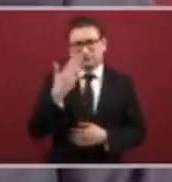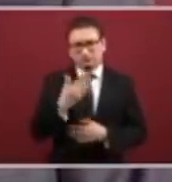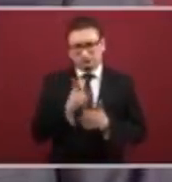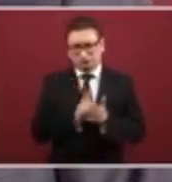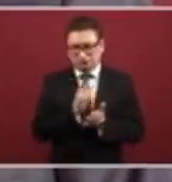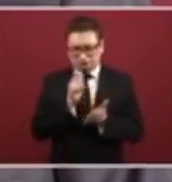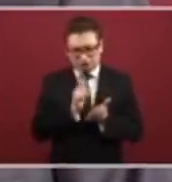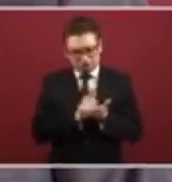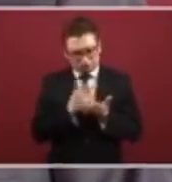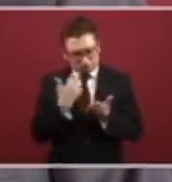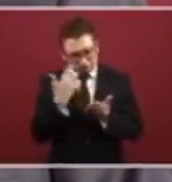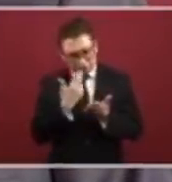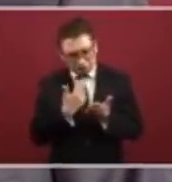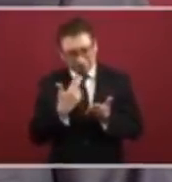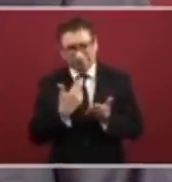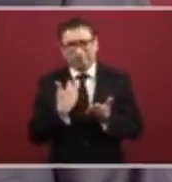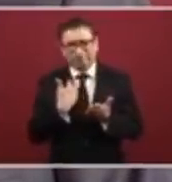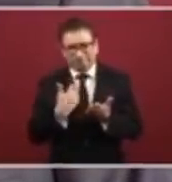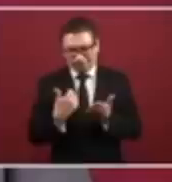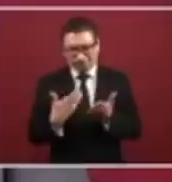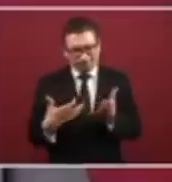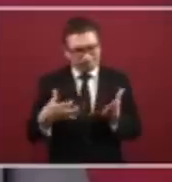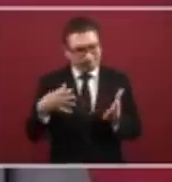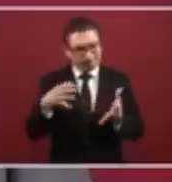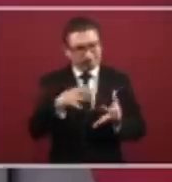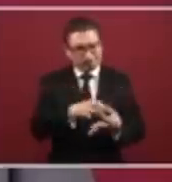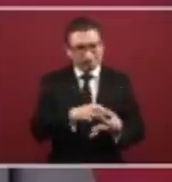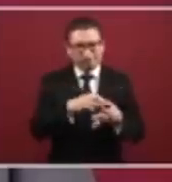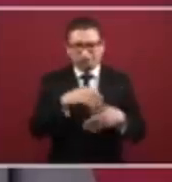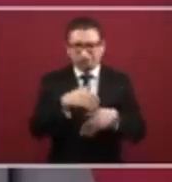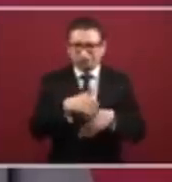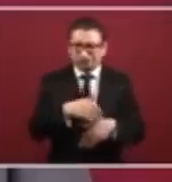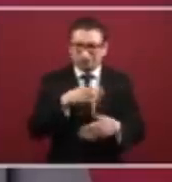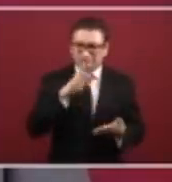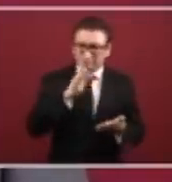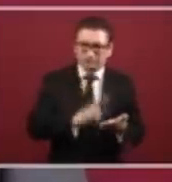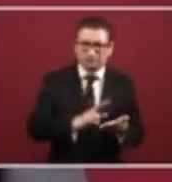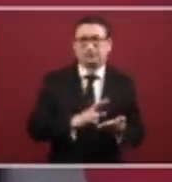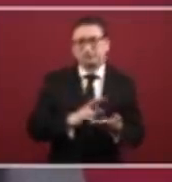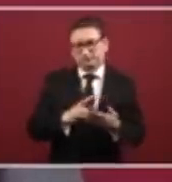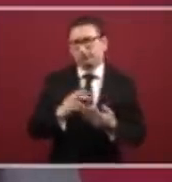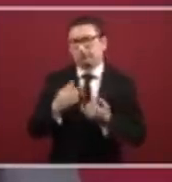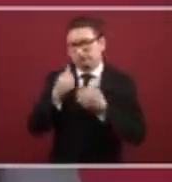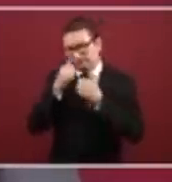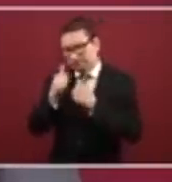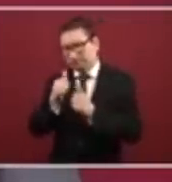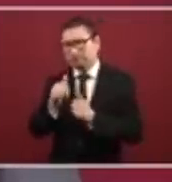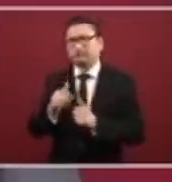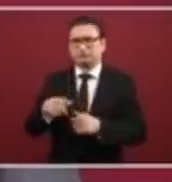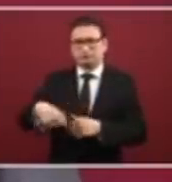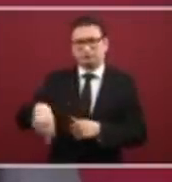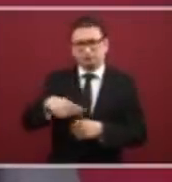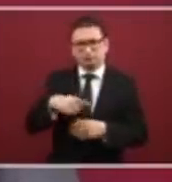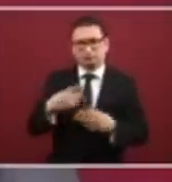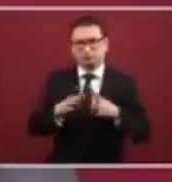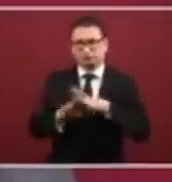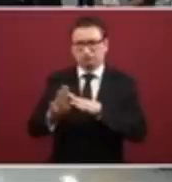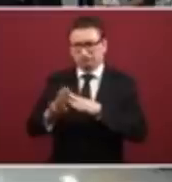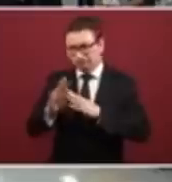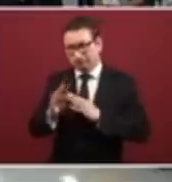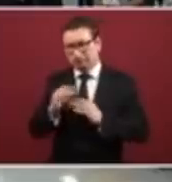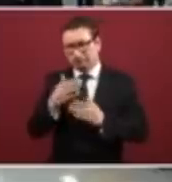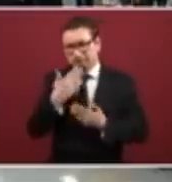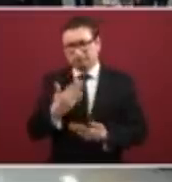ley pueda atenderse este asunto. Quiero también comentarles